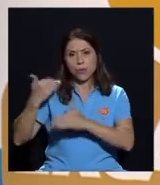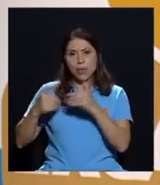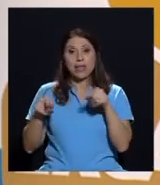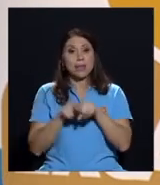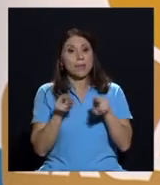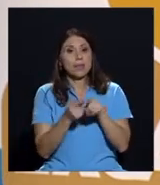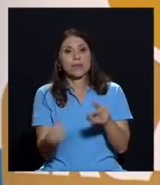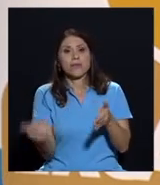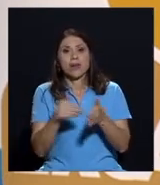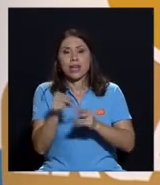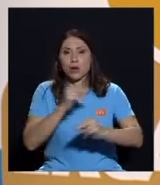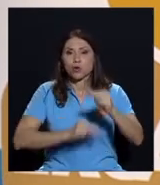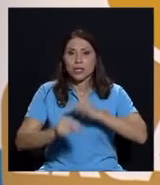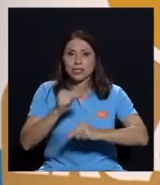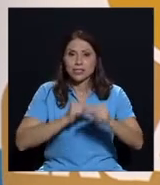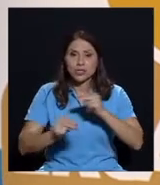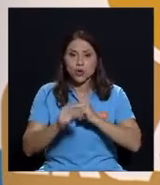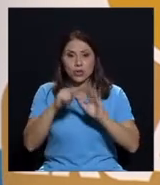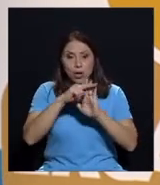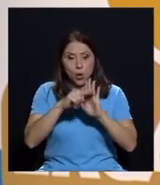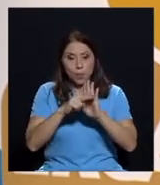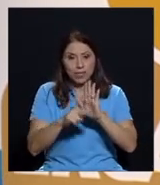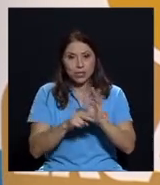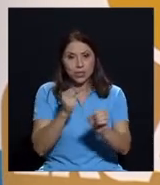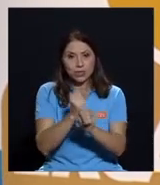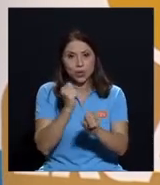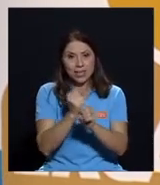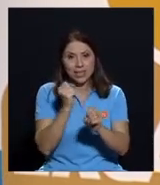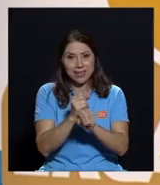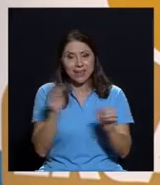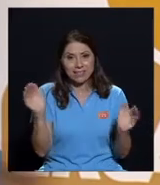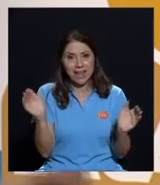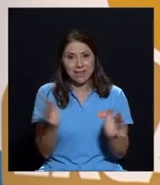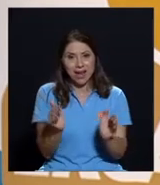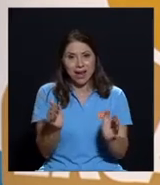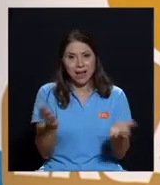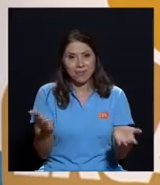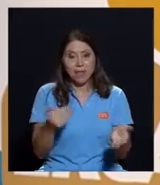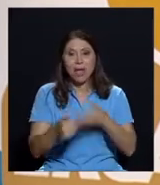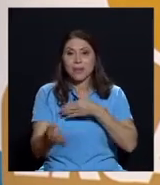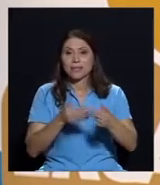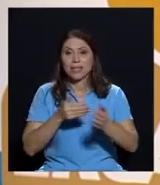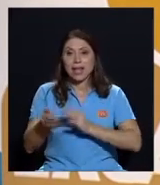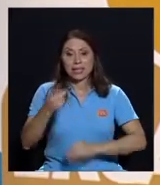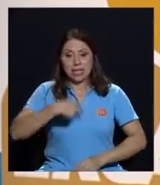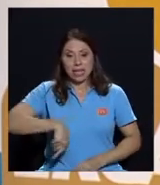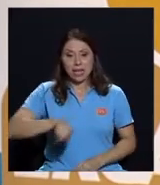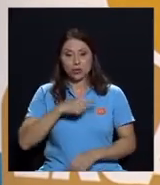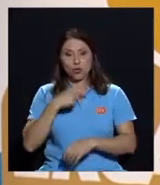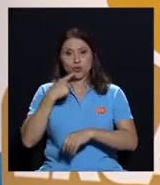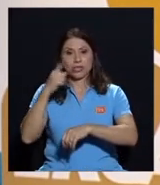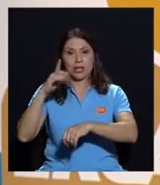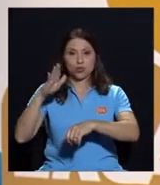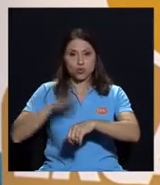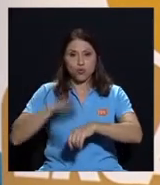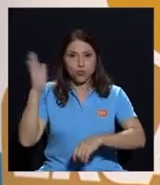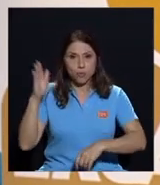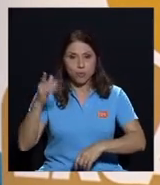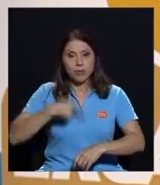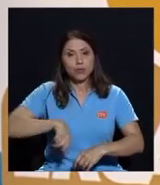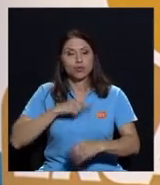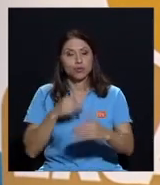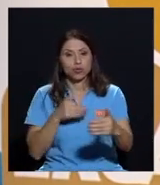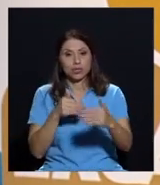renegociación de convenciones colectivas a la baja es decir a pesar de que a nosotros se nos achaca cercanía con los